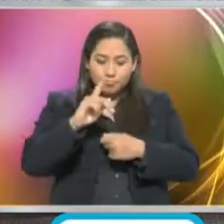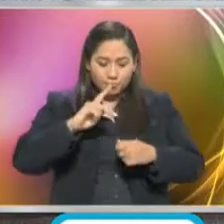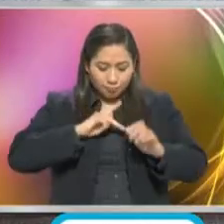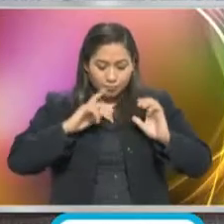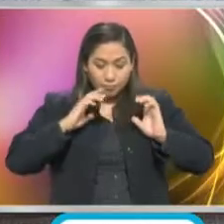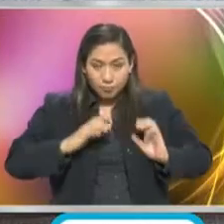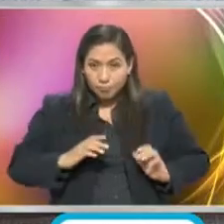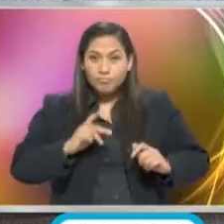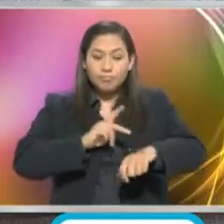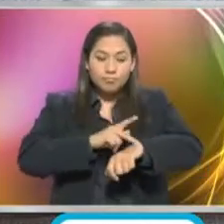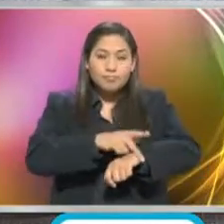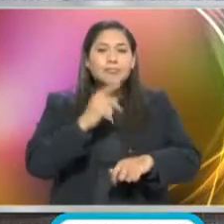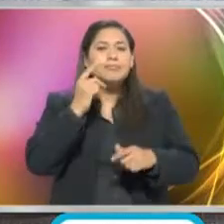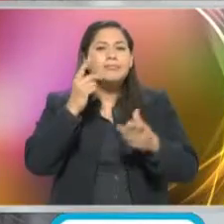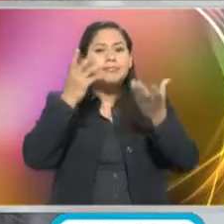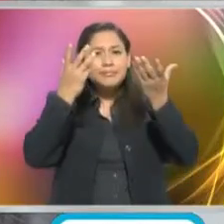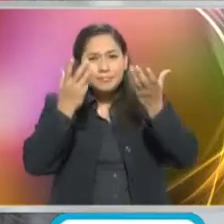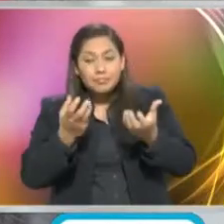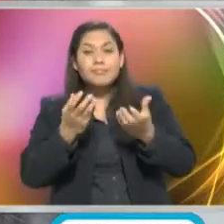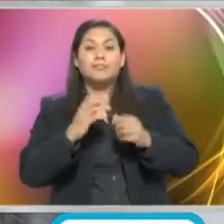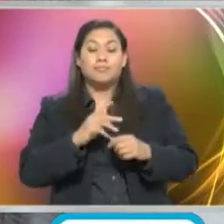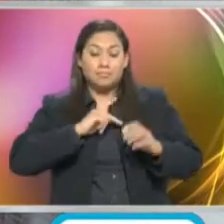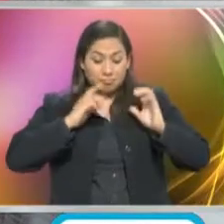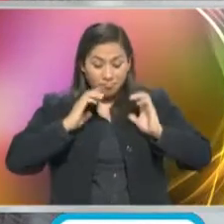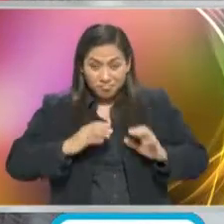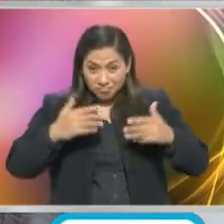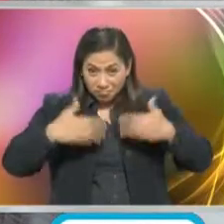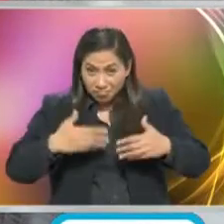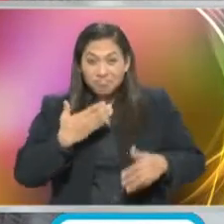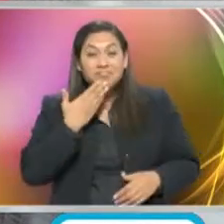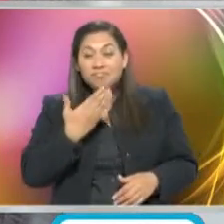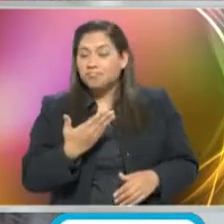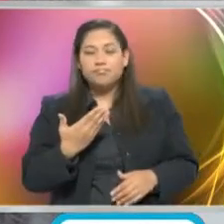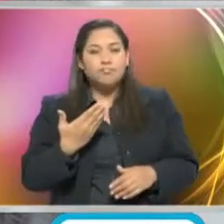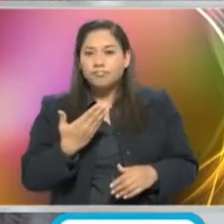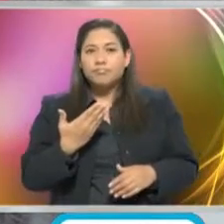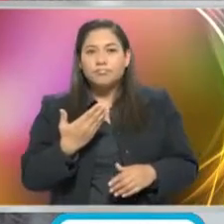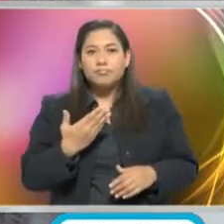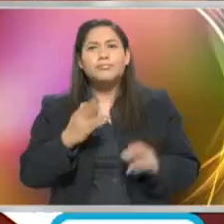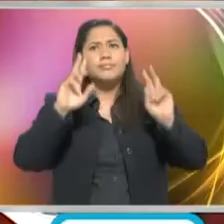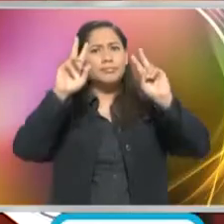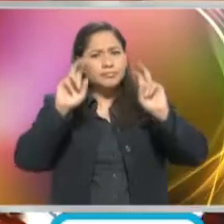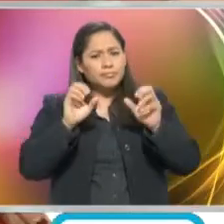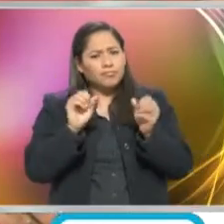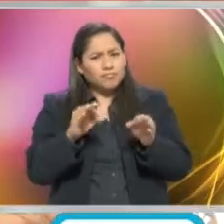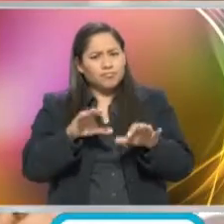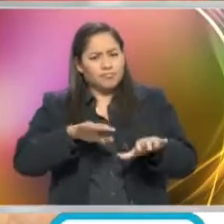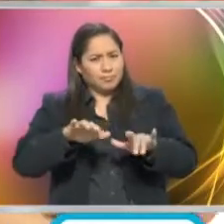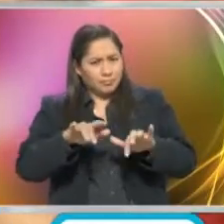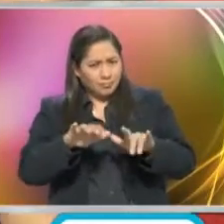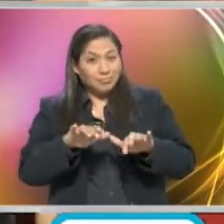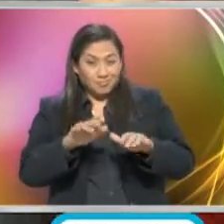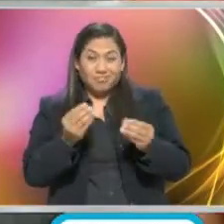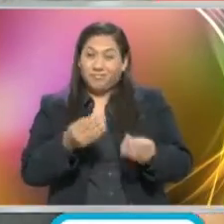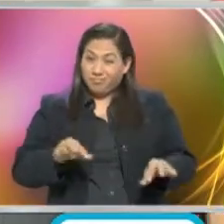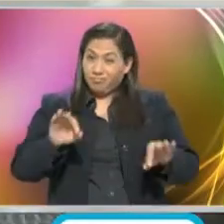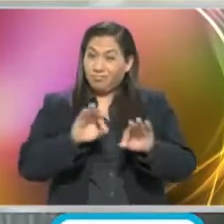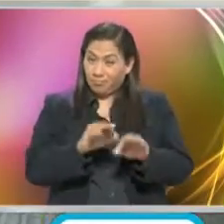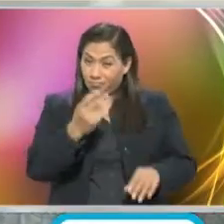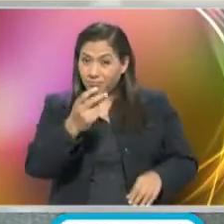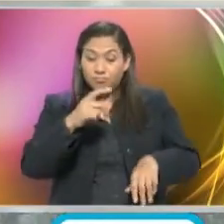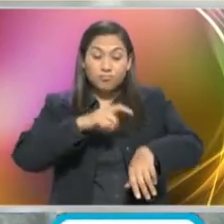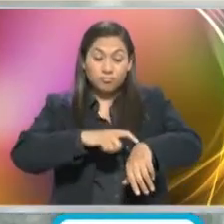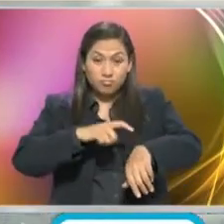metabolismo, en la piel, resequedad. O sea, su cuerpo no funciona a la perfección. En general, el tema de oficinas. Es muy también. importante Sí. y